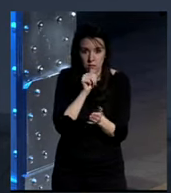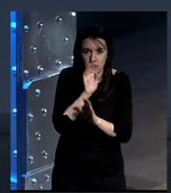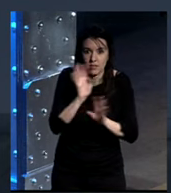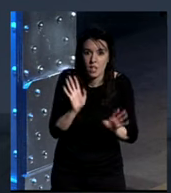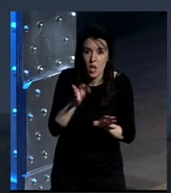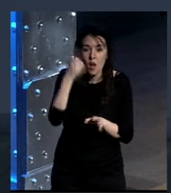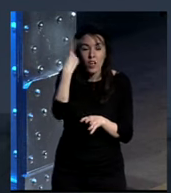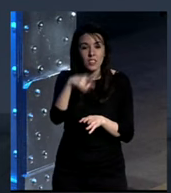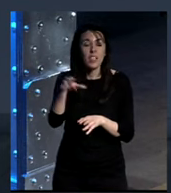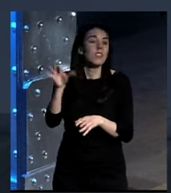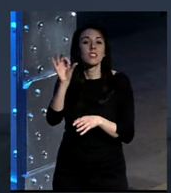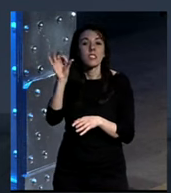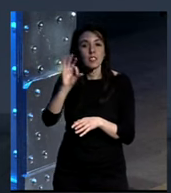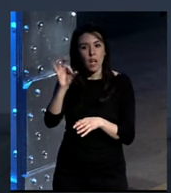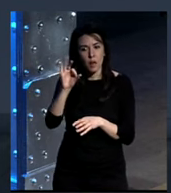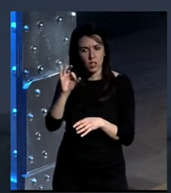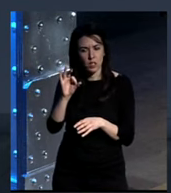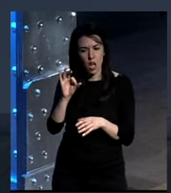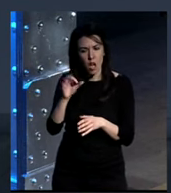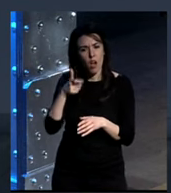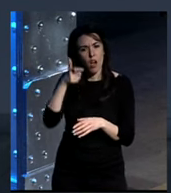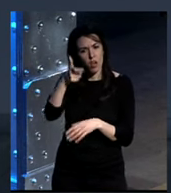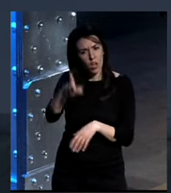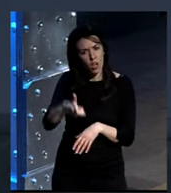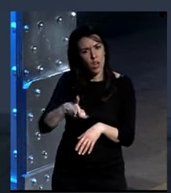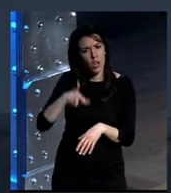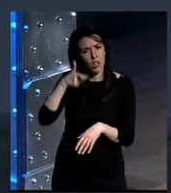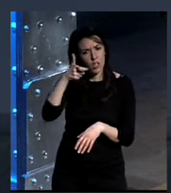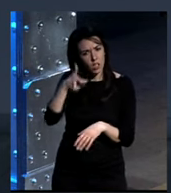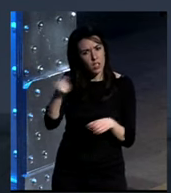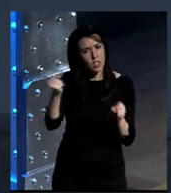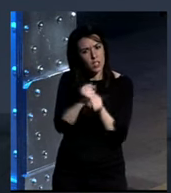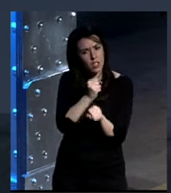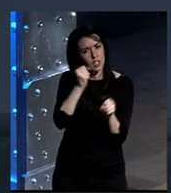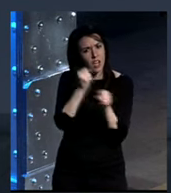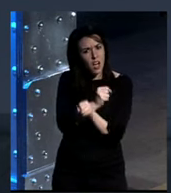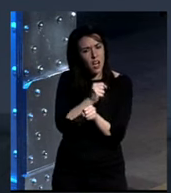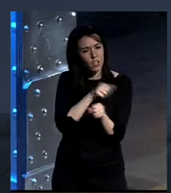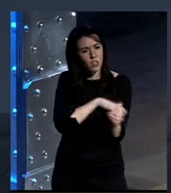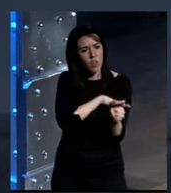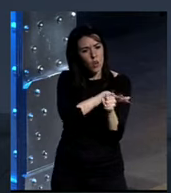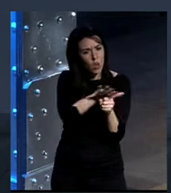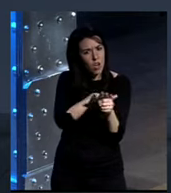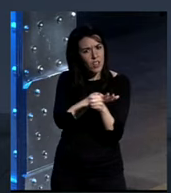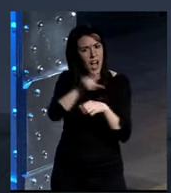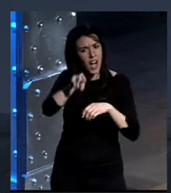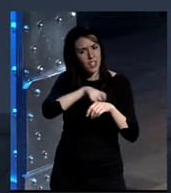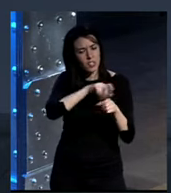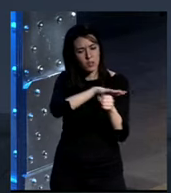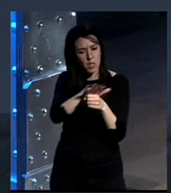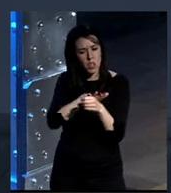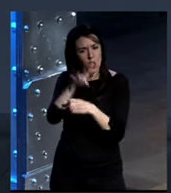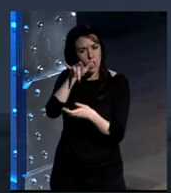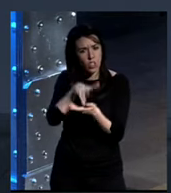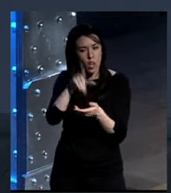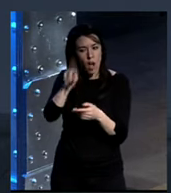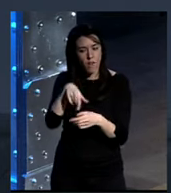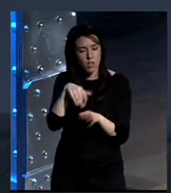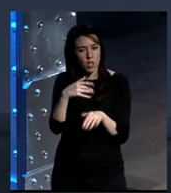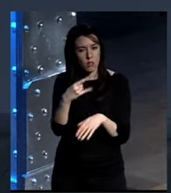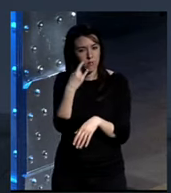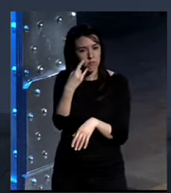que Sebastián llevaba mucho tiempo trabajando en una serie de aspectos que a él cada vez le tiraban